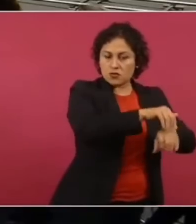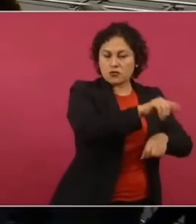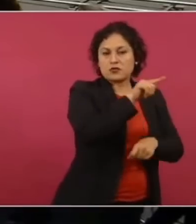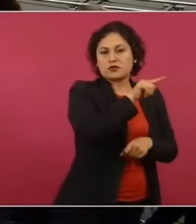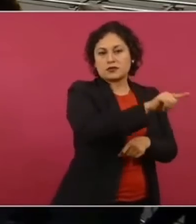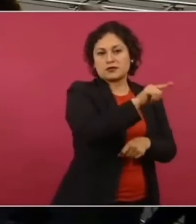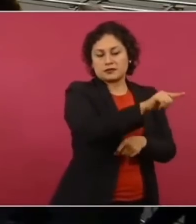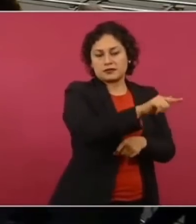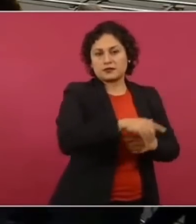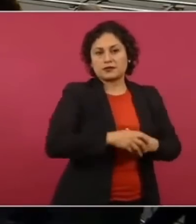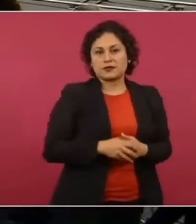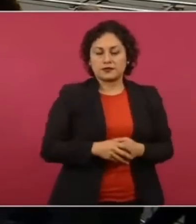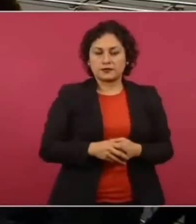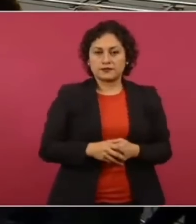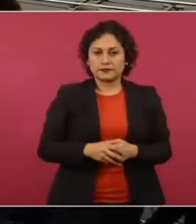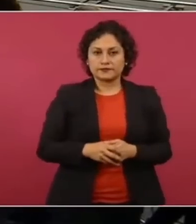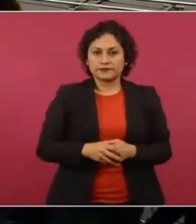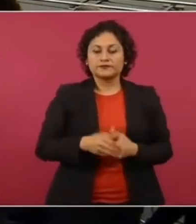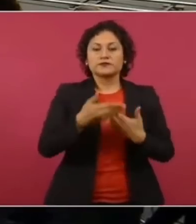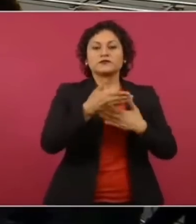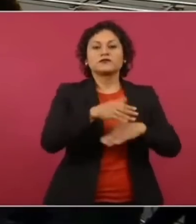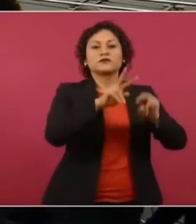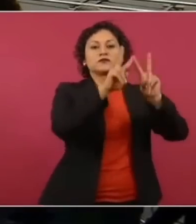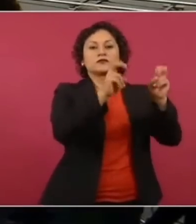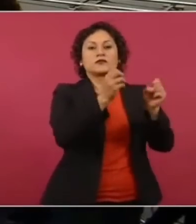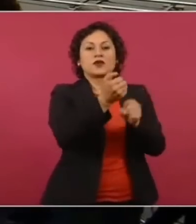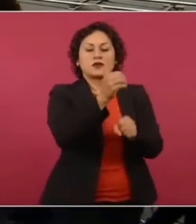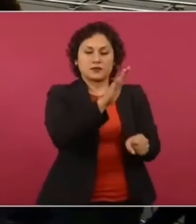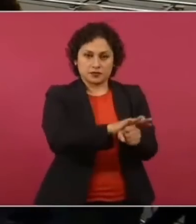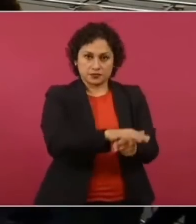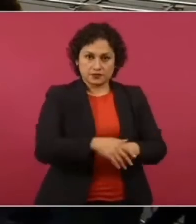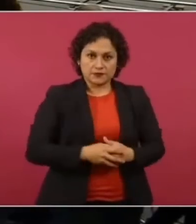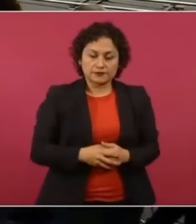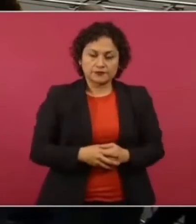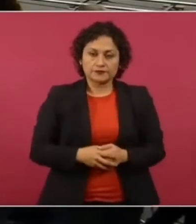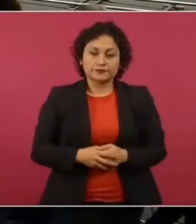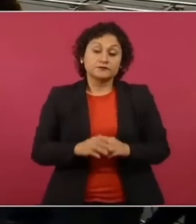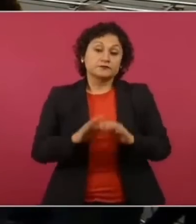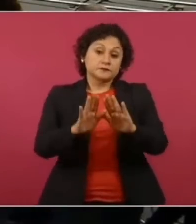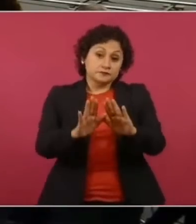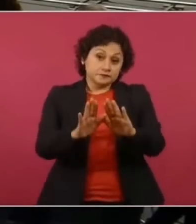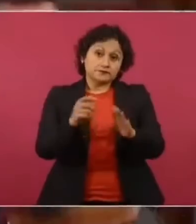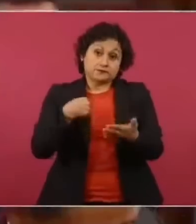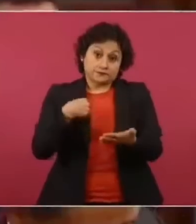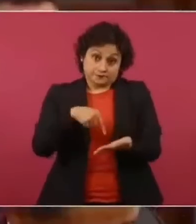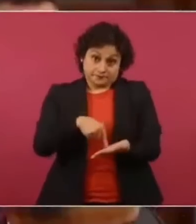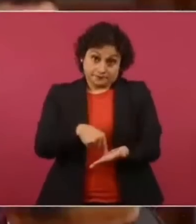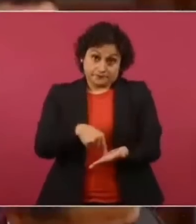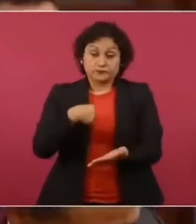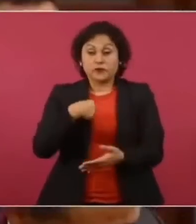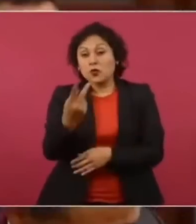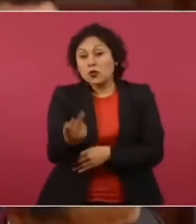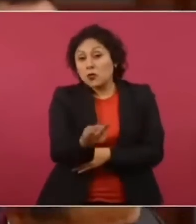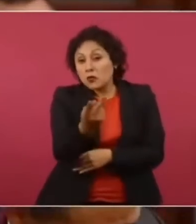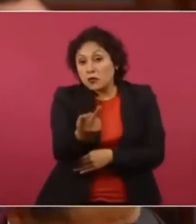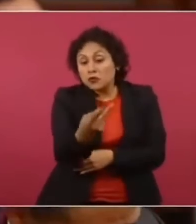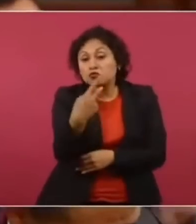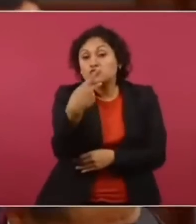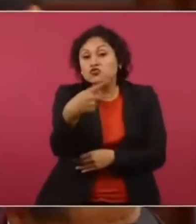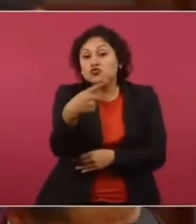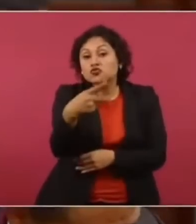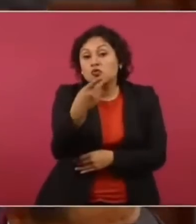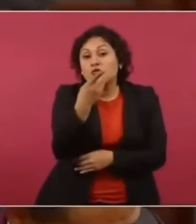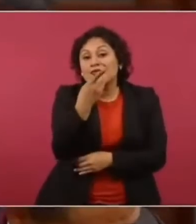Tribunal Colegiado en materia administrativa del primer circuito. La pregunta, señor presidente, es, ¿qué le puede usted decir a